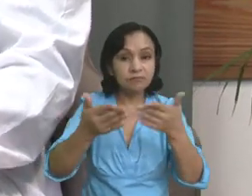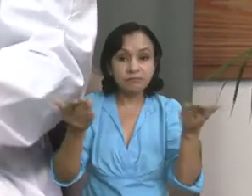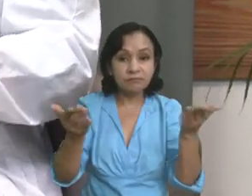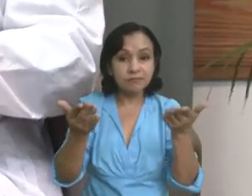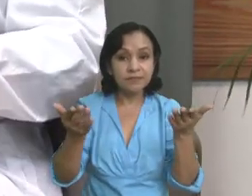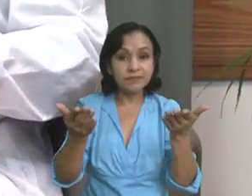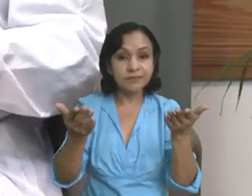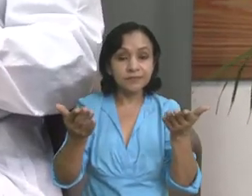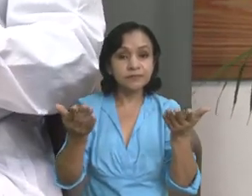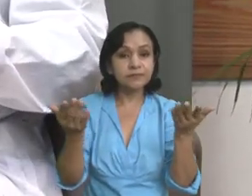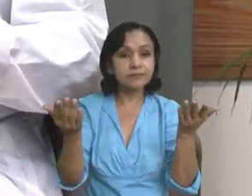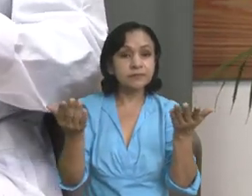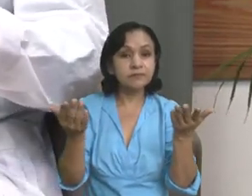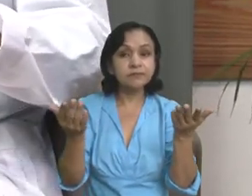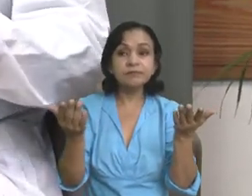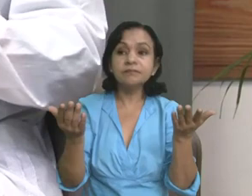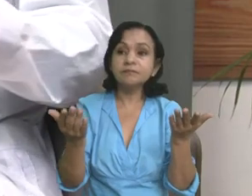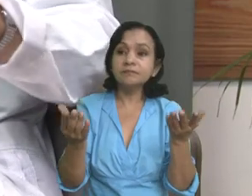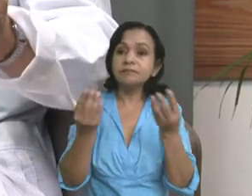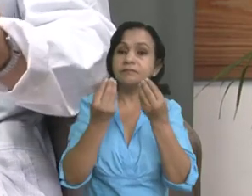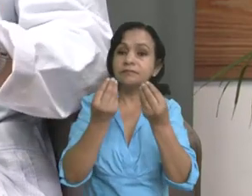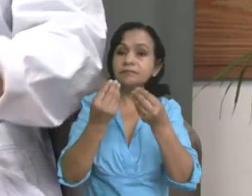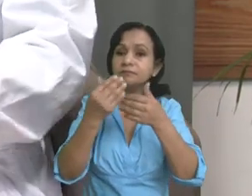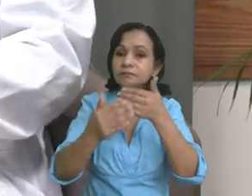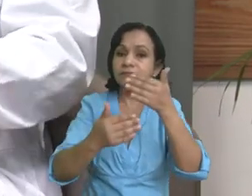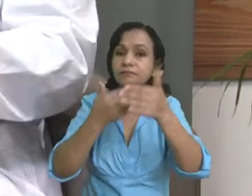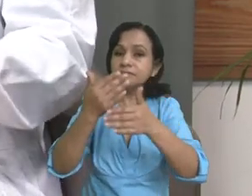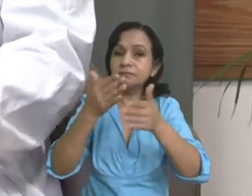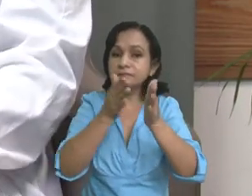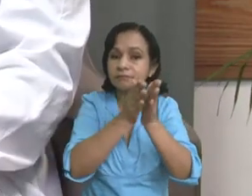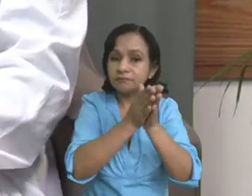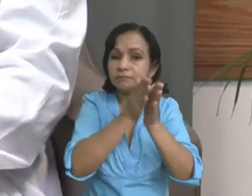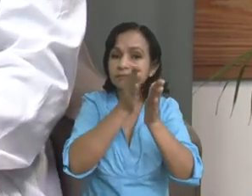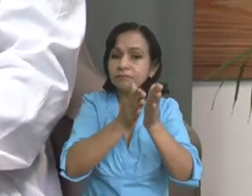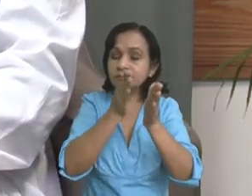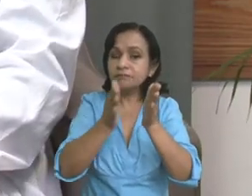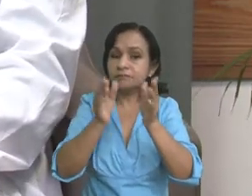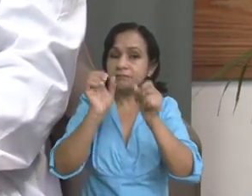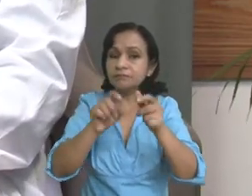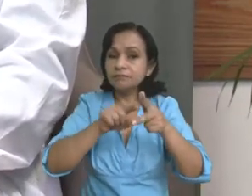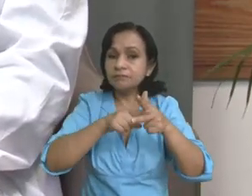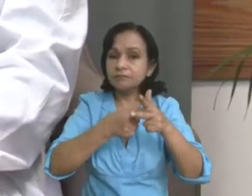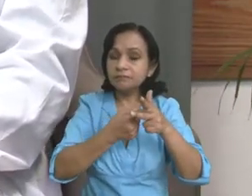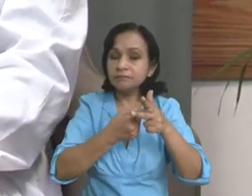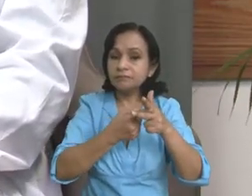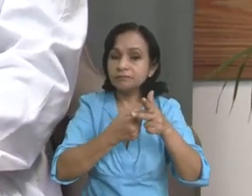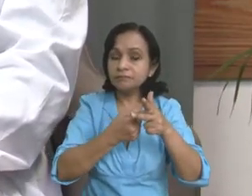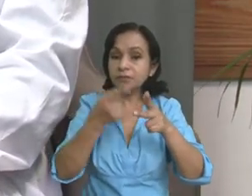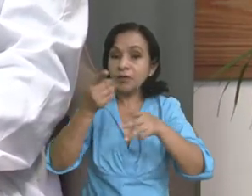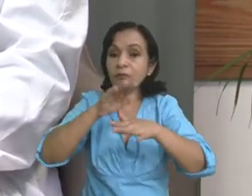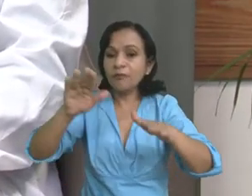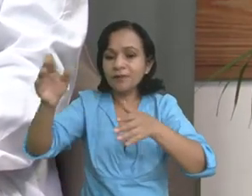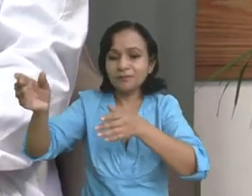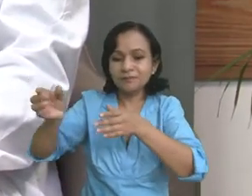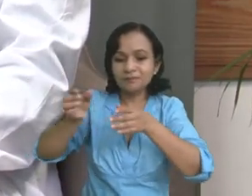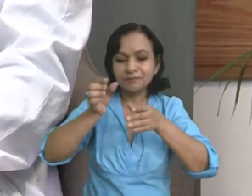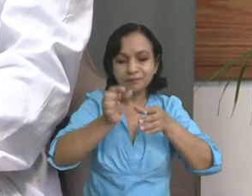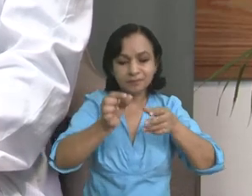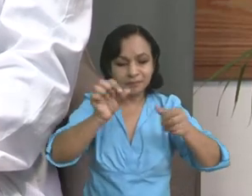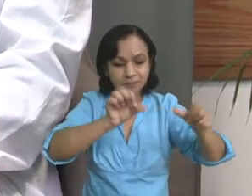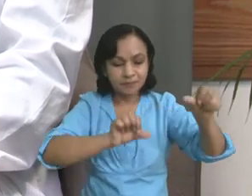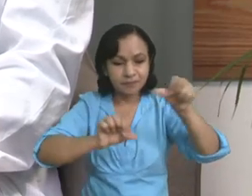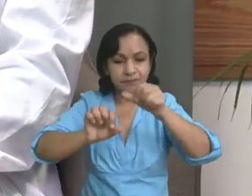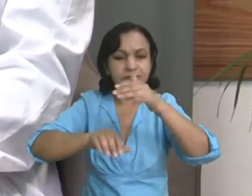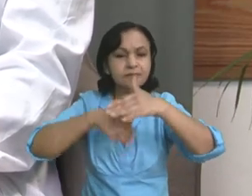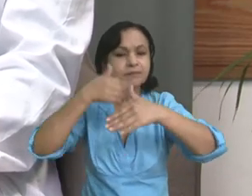ahí como es un proceso por muchas etapas, a veces podemos empezar transfiriendo las etapas finales y después se